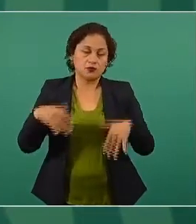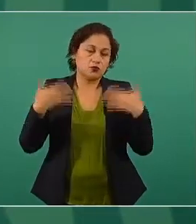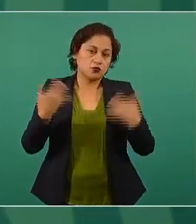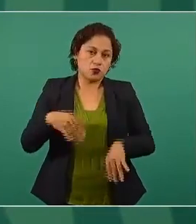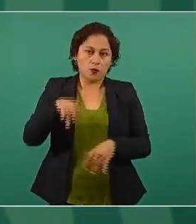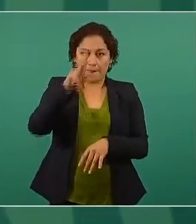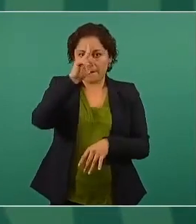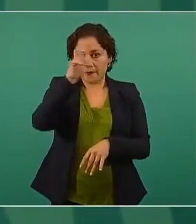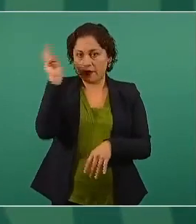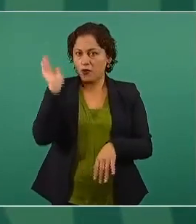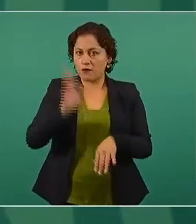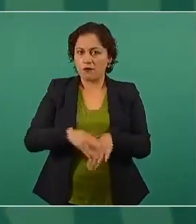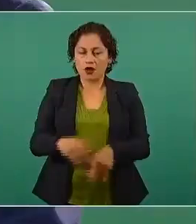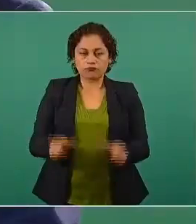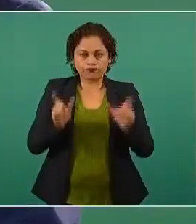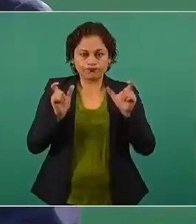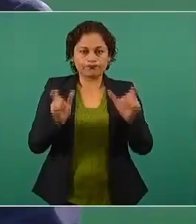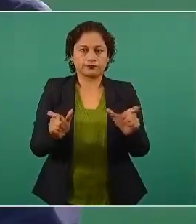todo el país,